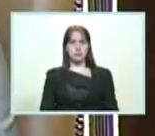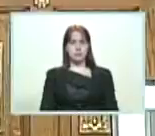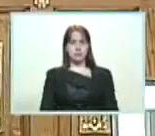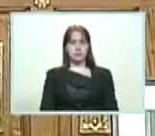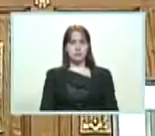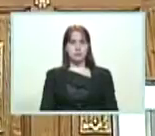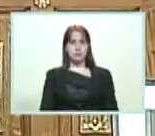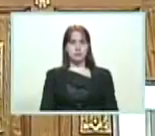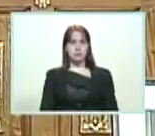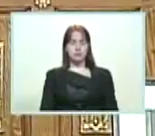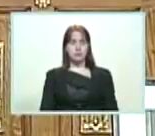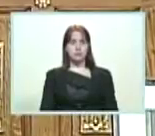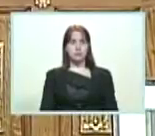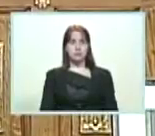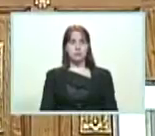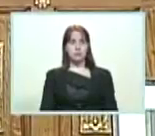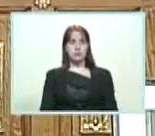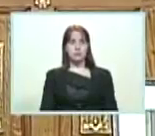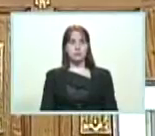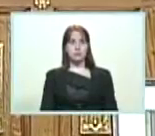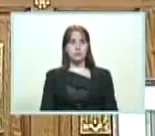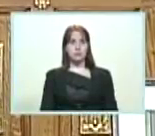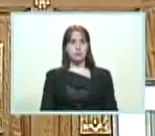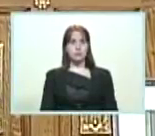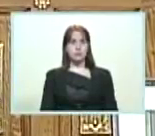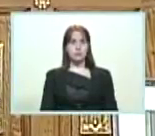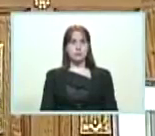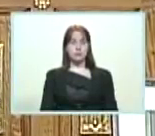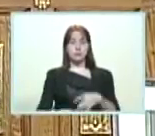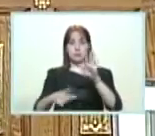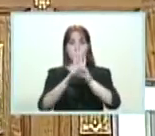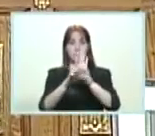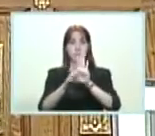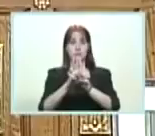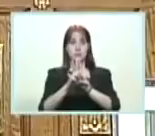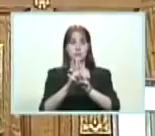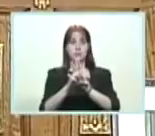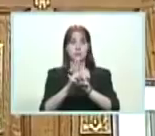Aquí está. Bueno. La ley.